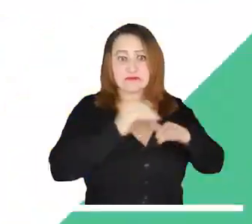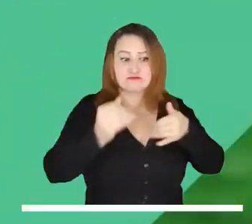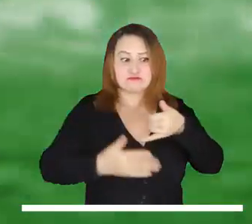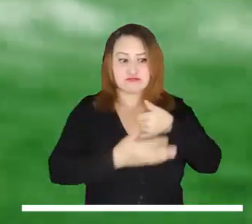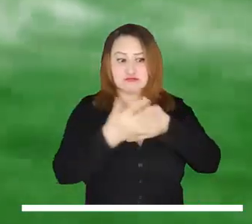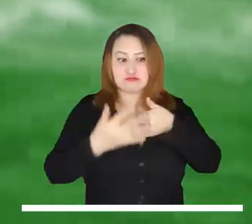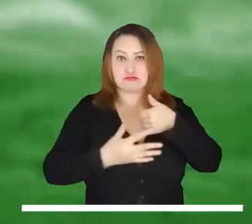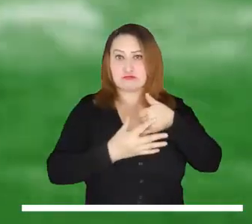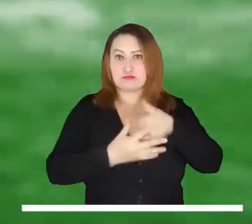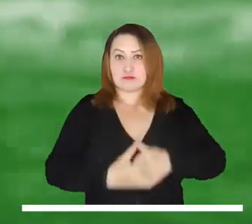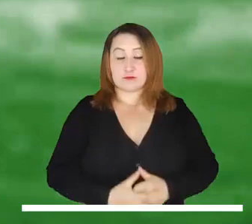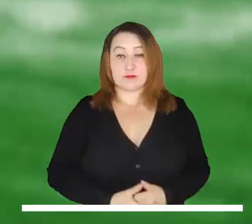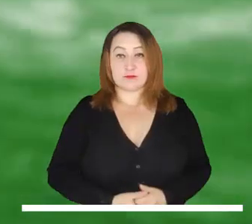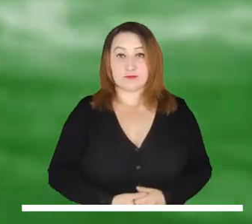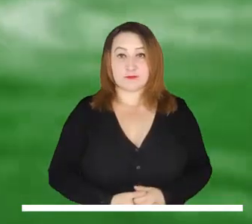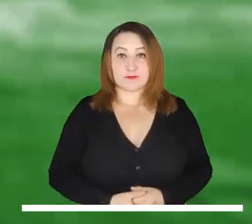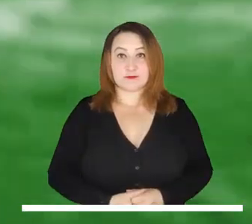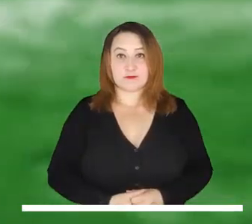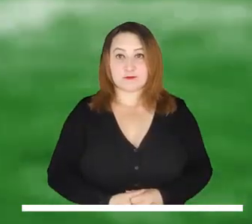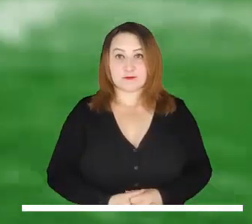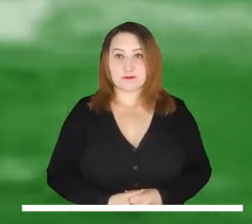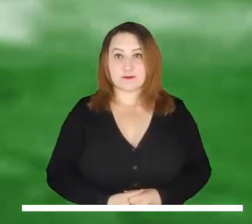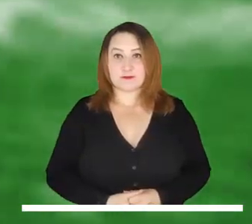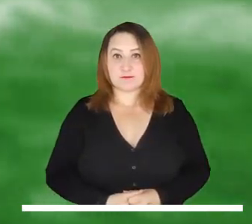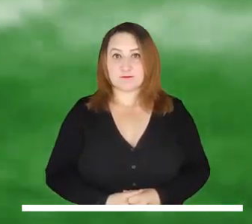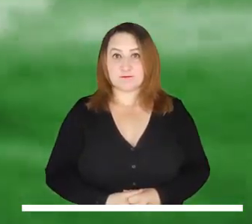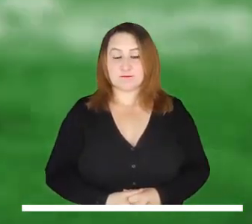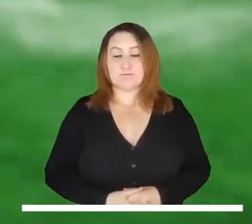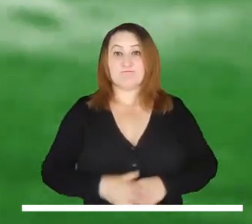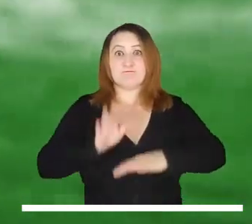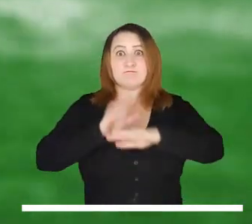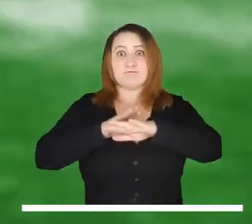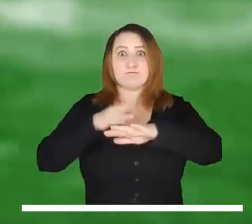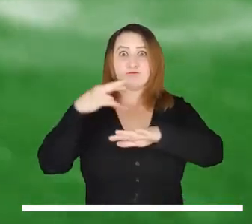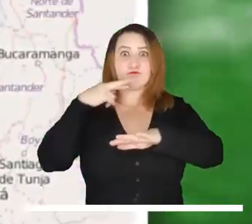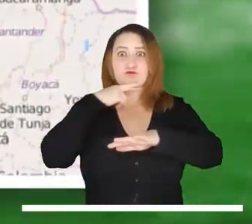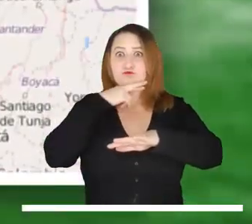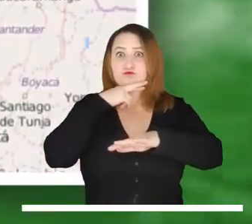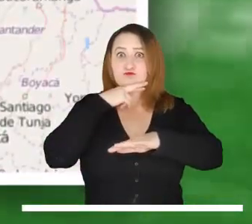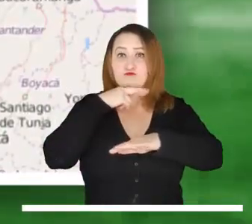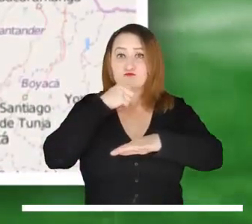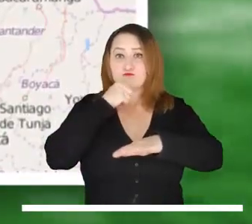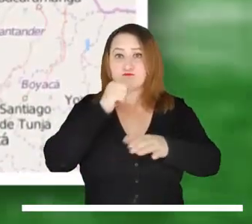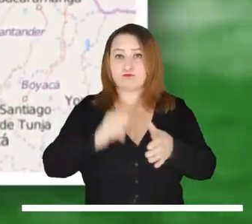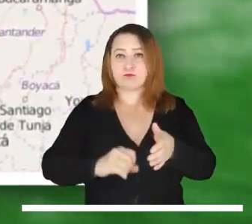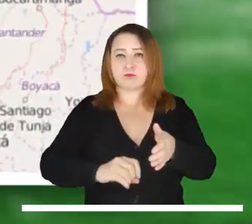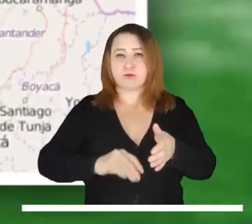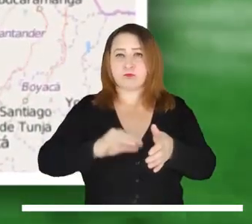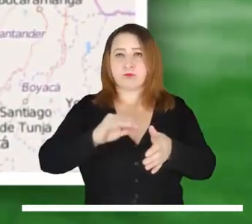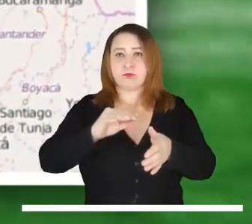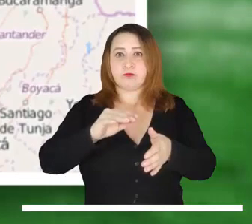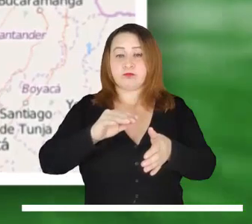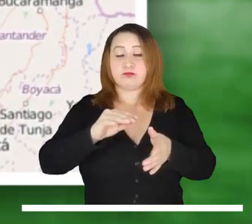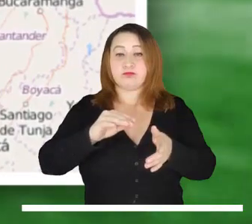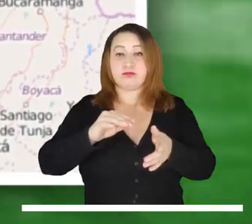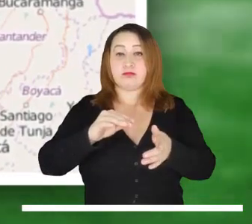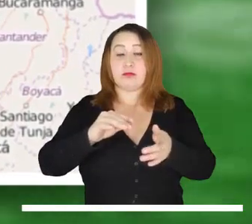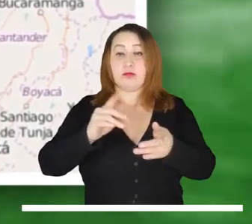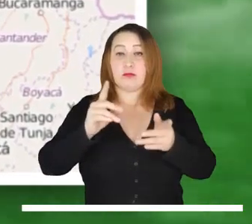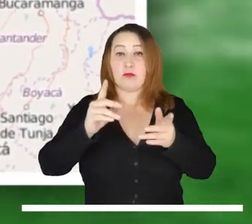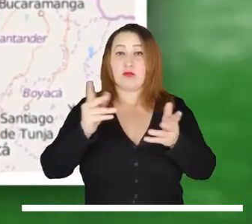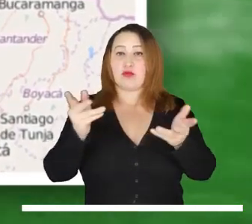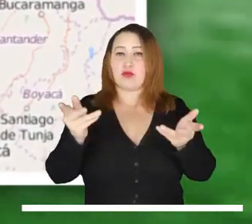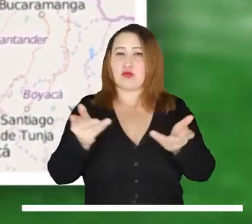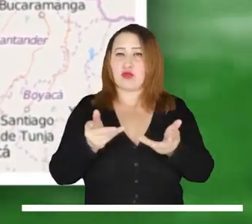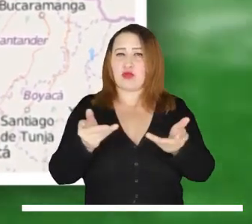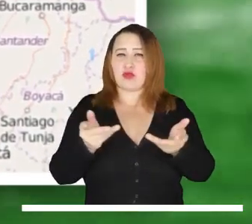En esta sección los invitamos a conocer las alertas activas en todo el territorio nacional. Continúa activa la alerta roja